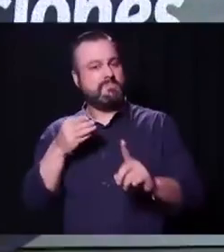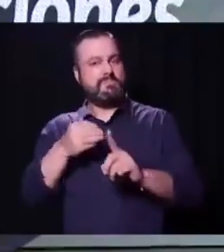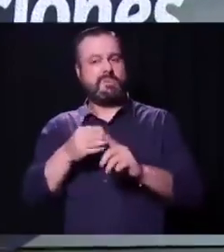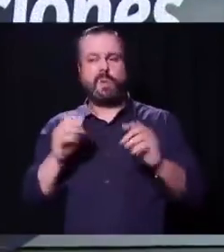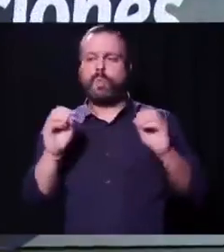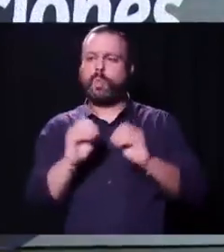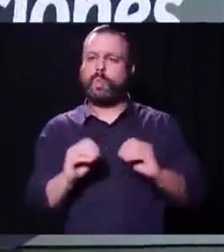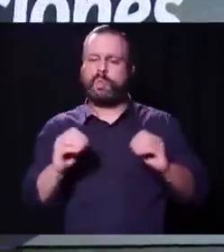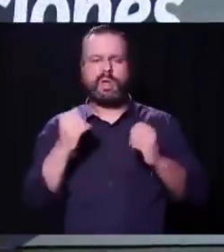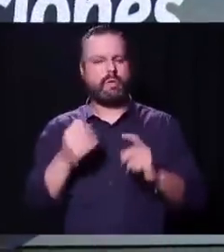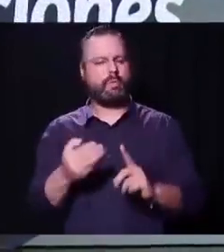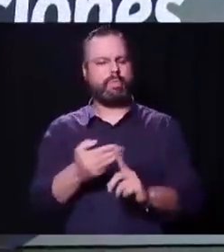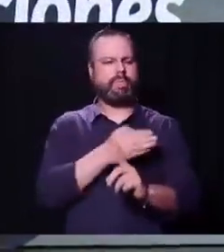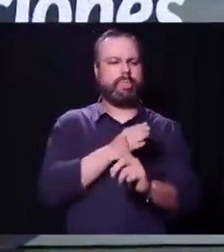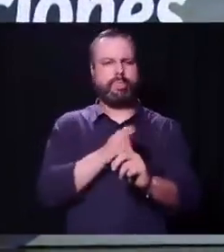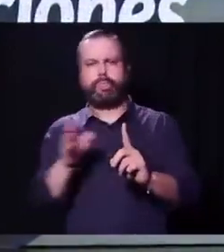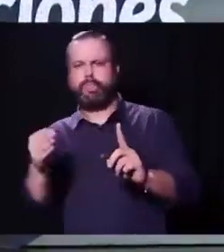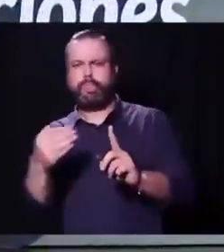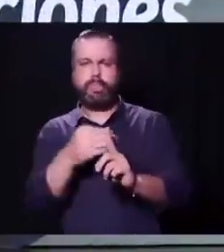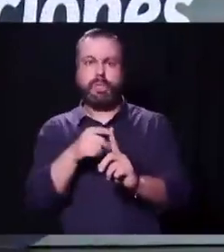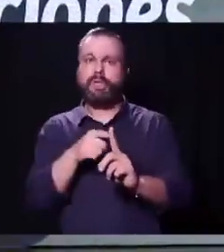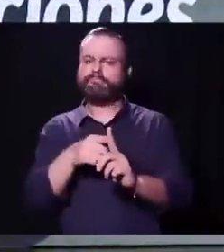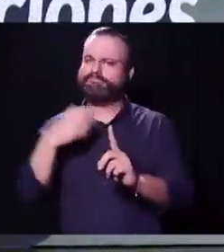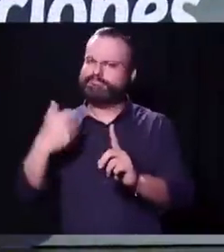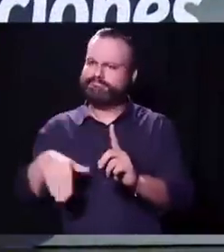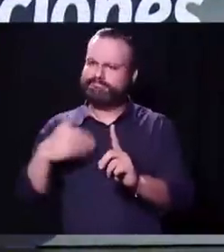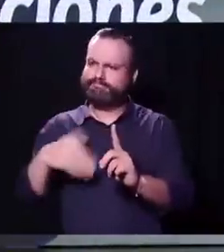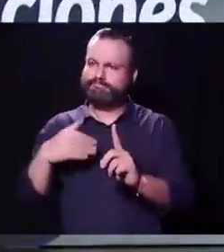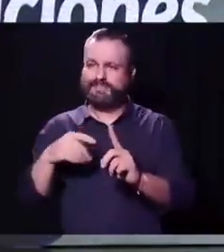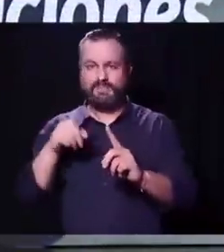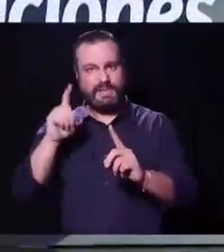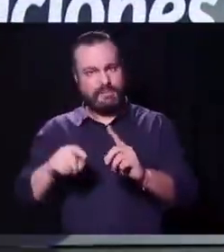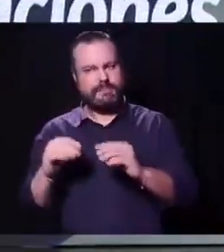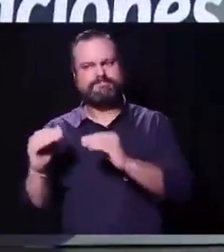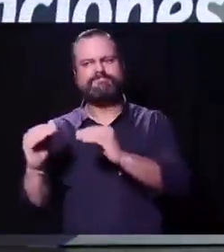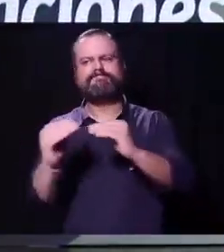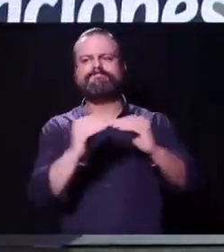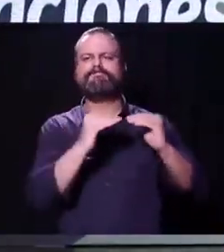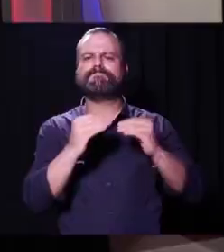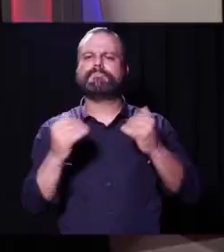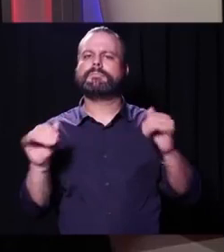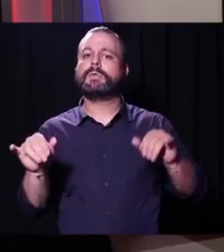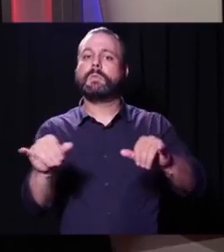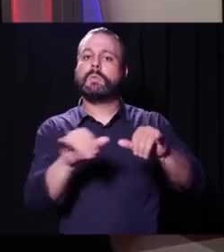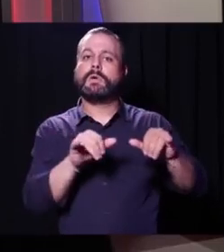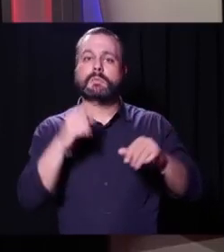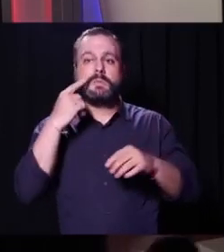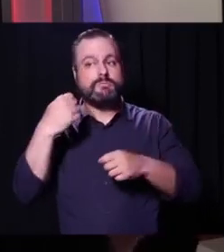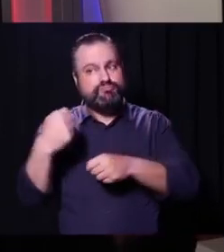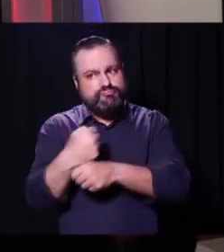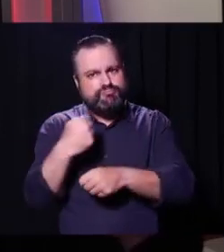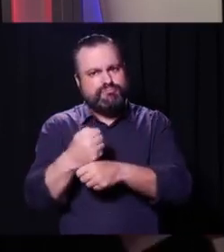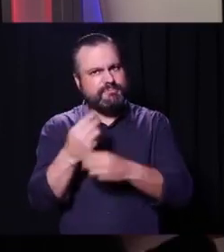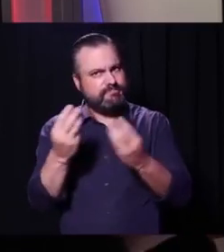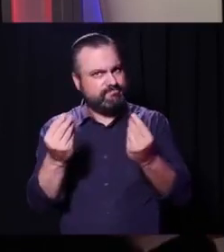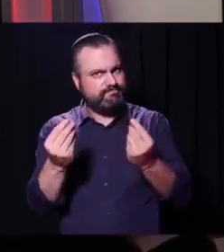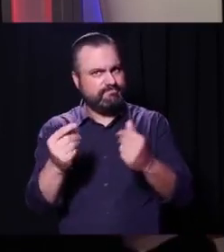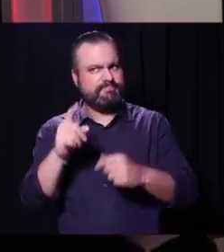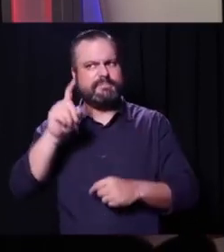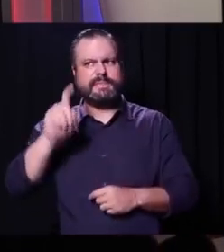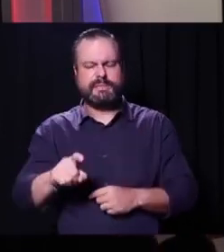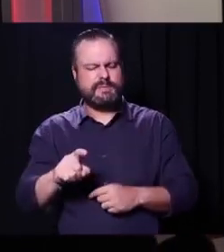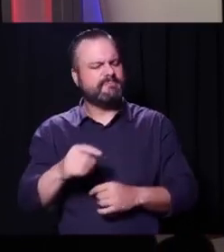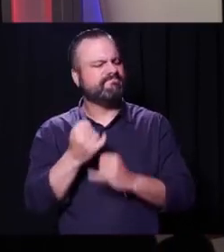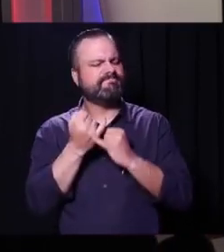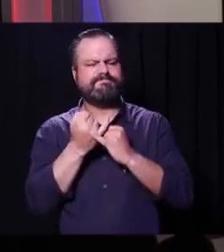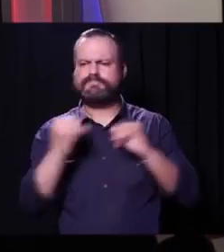leyes dice con claridad que igual trabajo, igual salario,